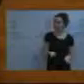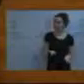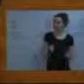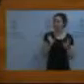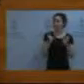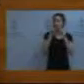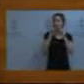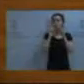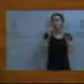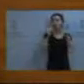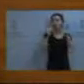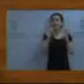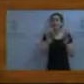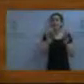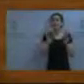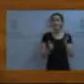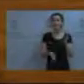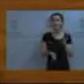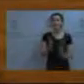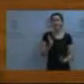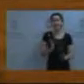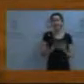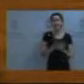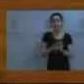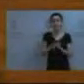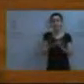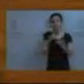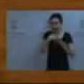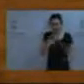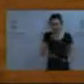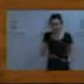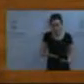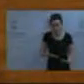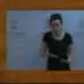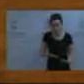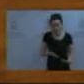indicación terapéutica. Y el cannabis, hoy por hoy, no tiene ninguna